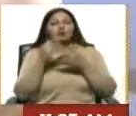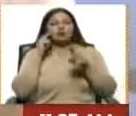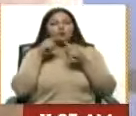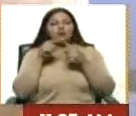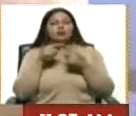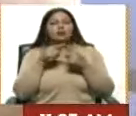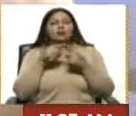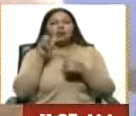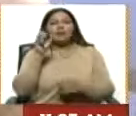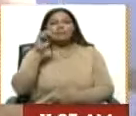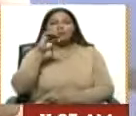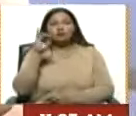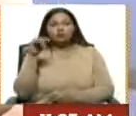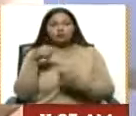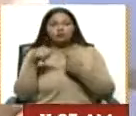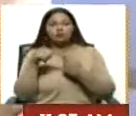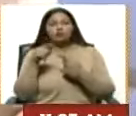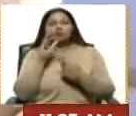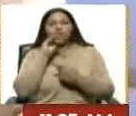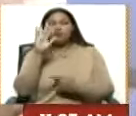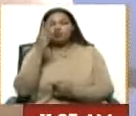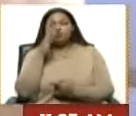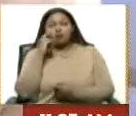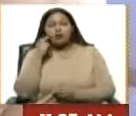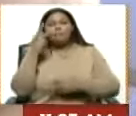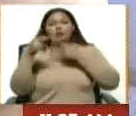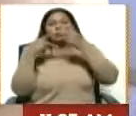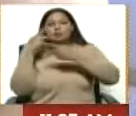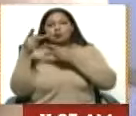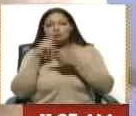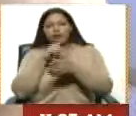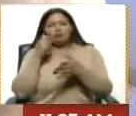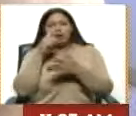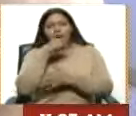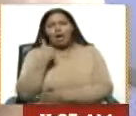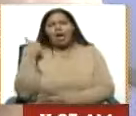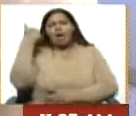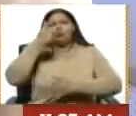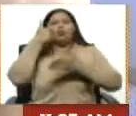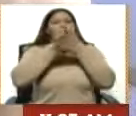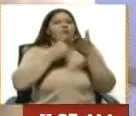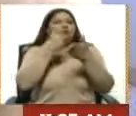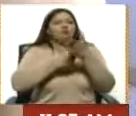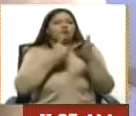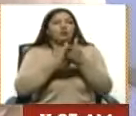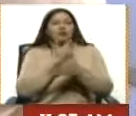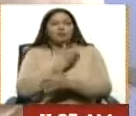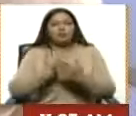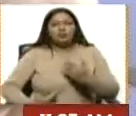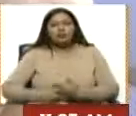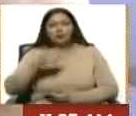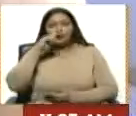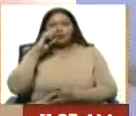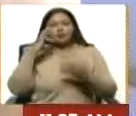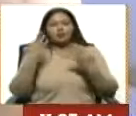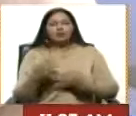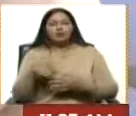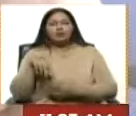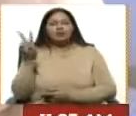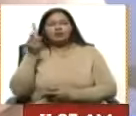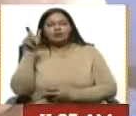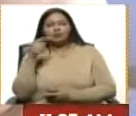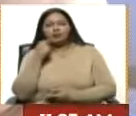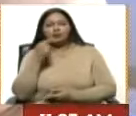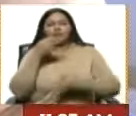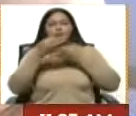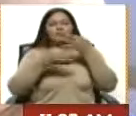Google. Pero no tengo la menor duda política, porque ya tenemos muchos años en esta batalla, de que el presidente Nicolás Maduro, lo afirmativo venezolano, como nos lo